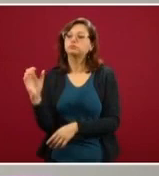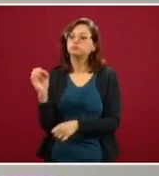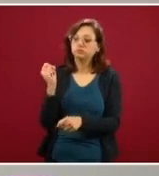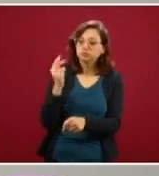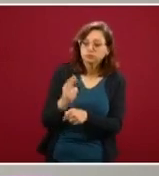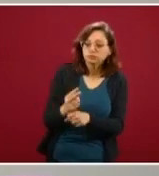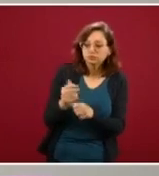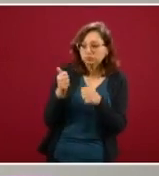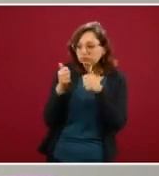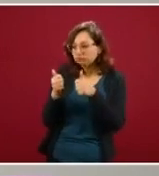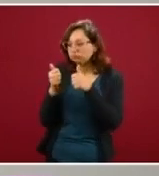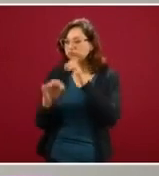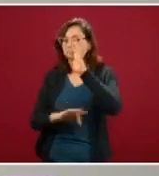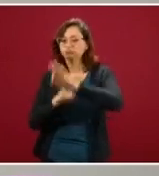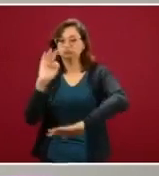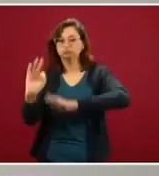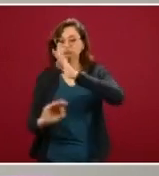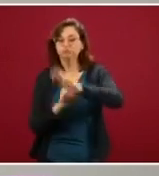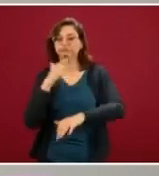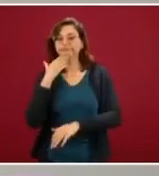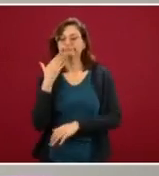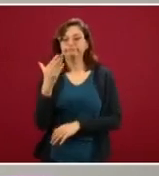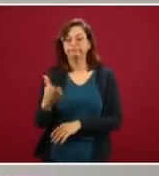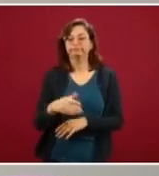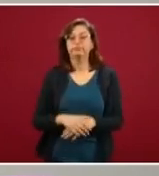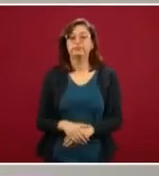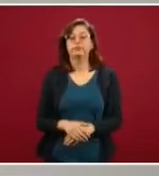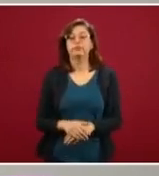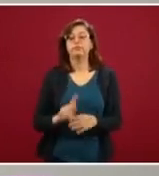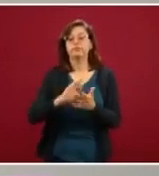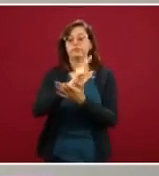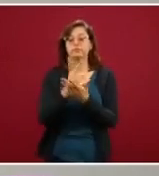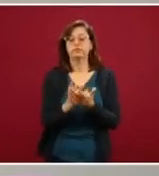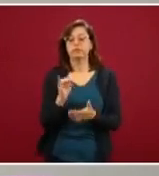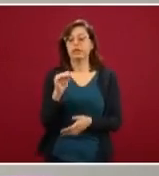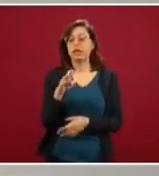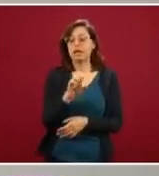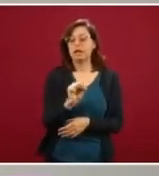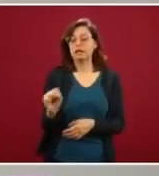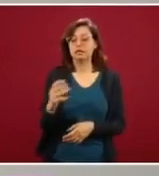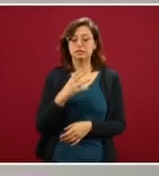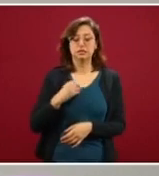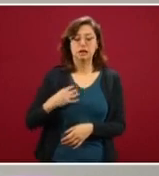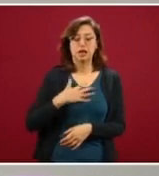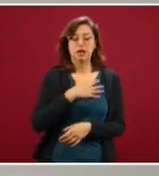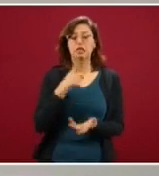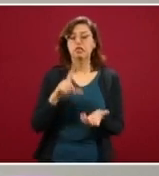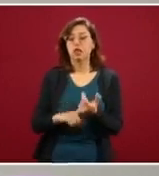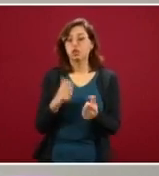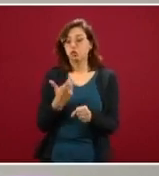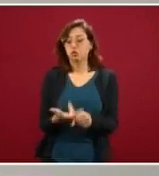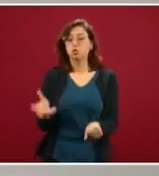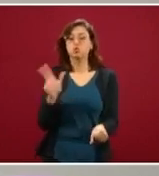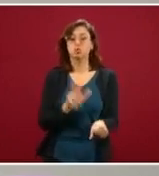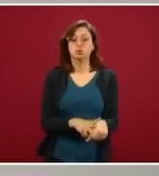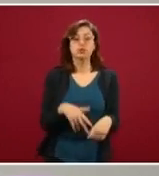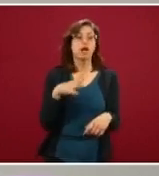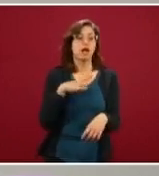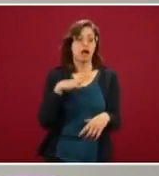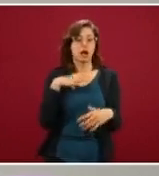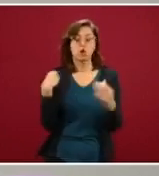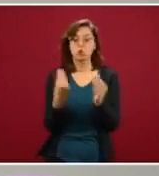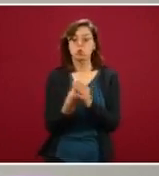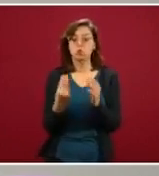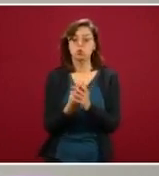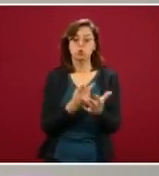buen trato. Una cosa que tenemos en el programa IMSS-Bienestar es que les damos sobre todo en los hospitales cursos de